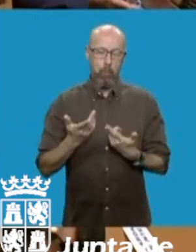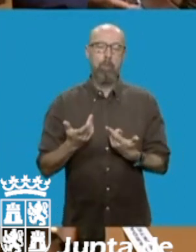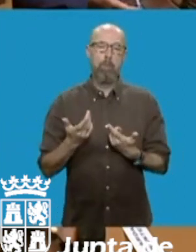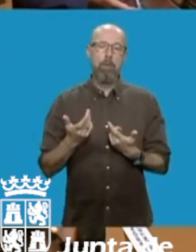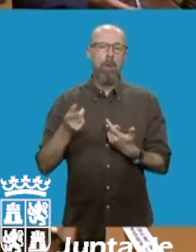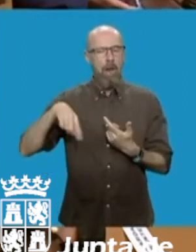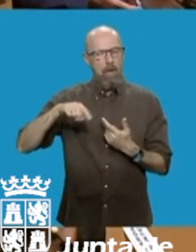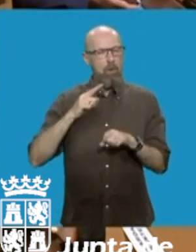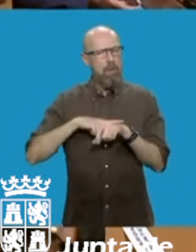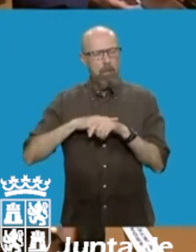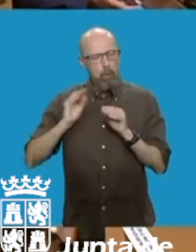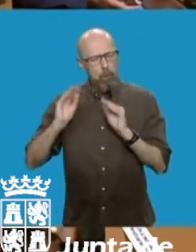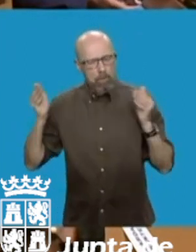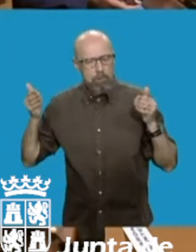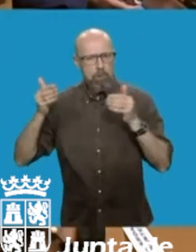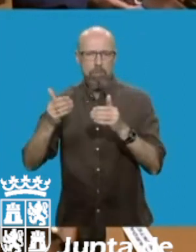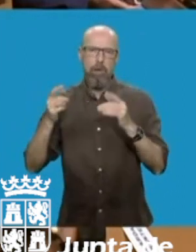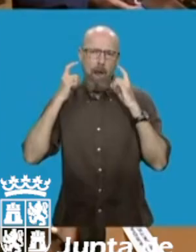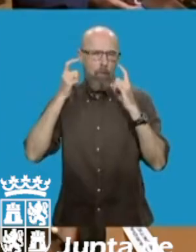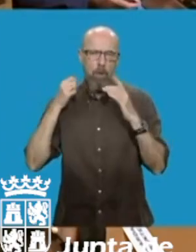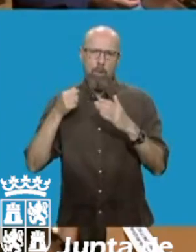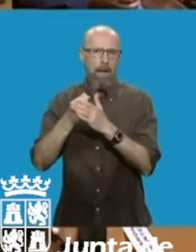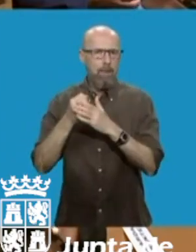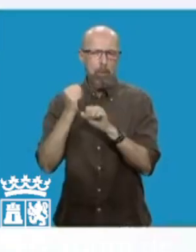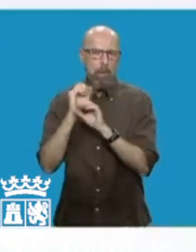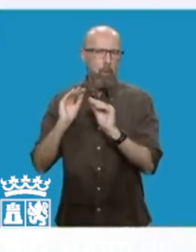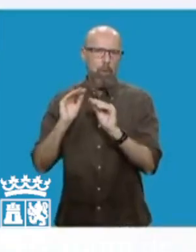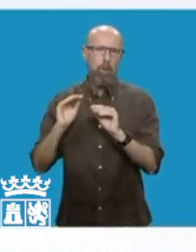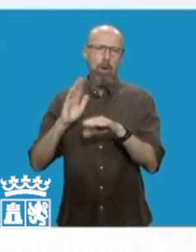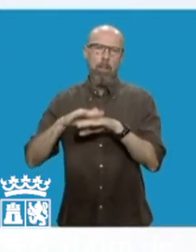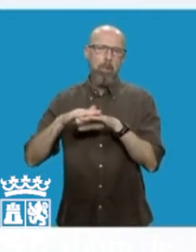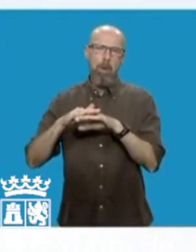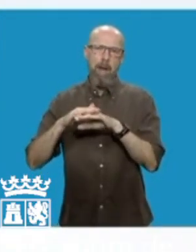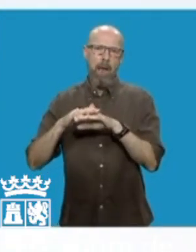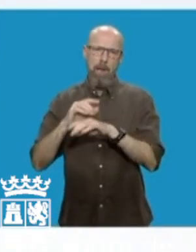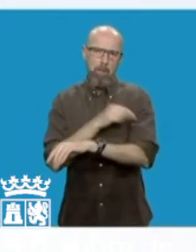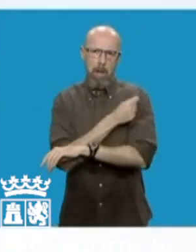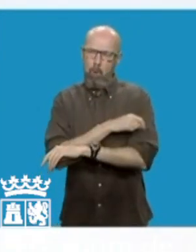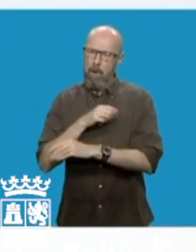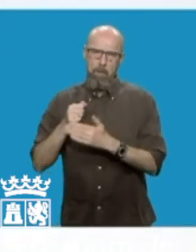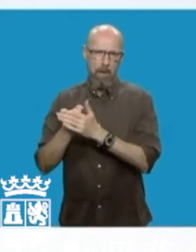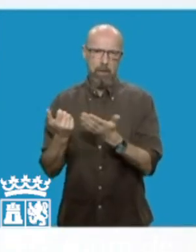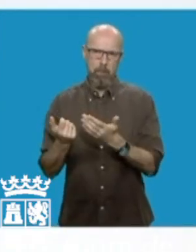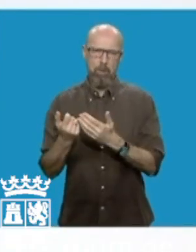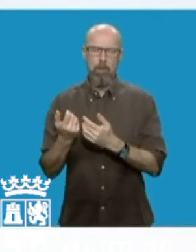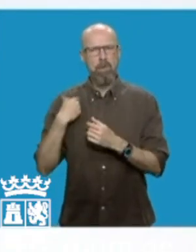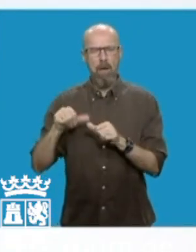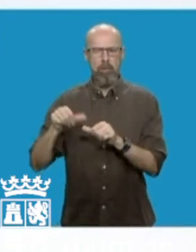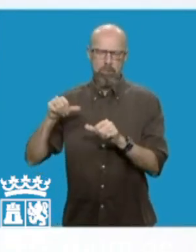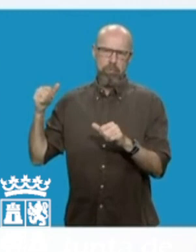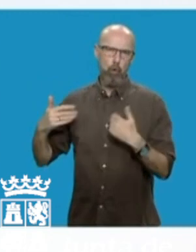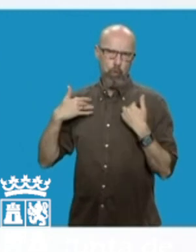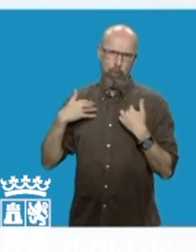su esfuerzo, toda su pasión, todo su trabajo para llevar a cabo esta vacunación, todo lo que han pasado también a lo largo de estos meses de